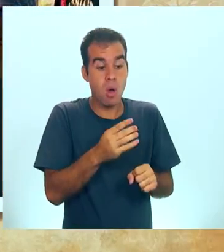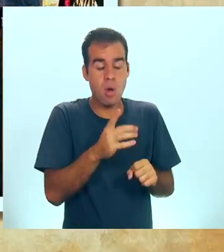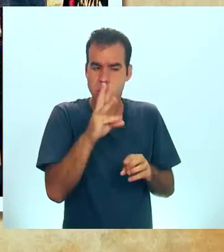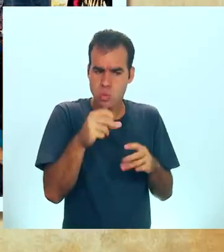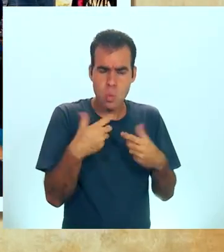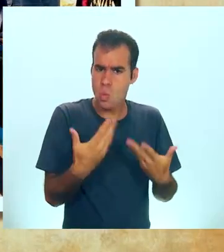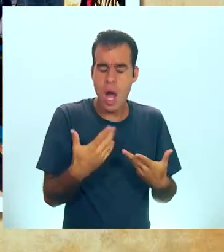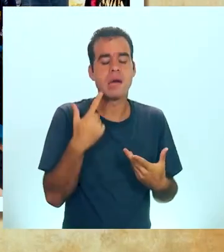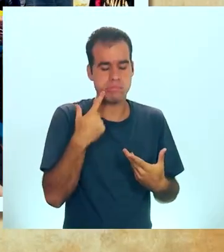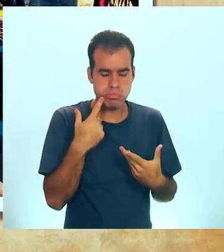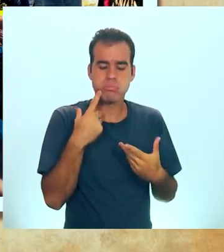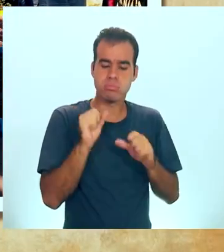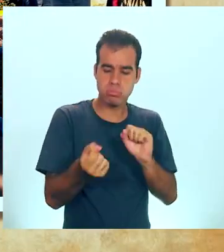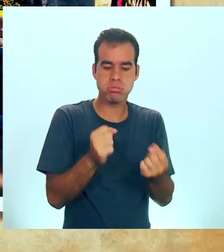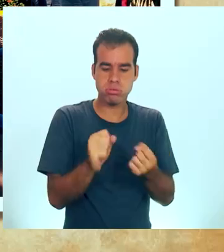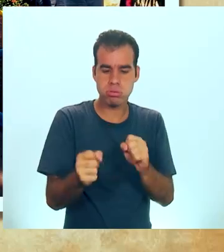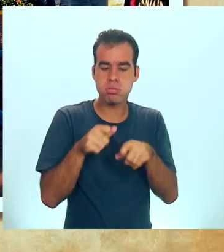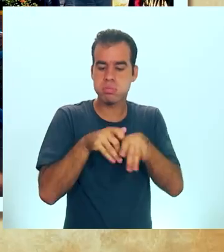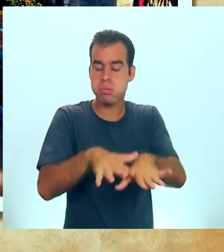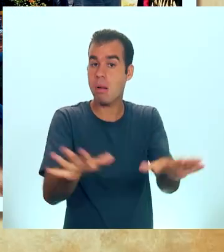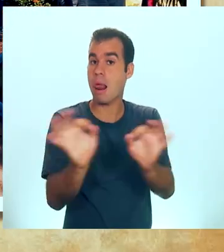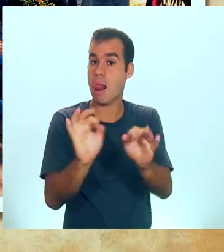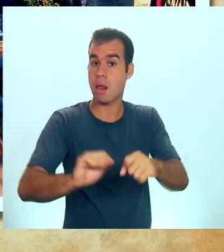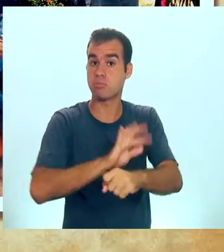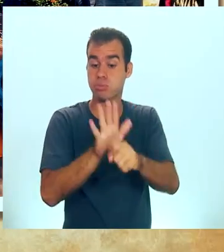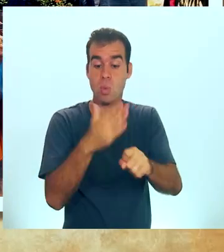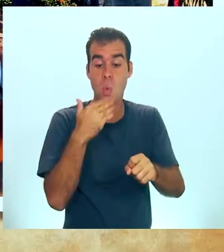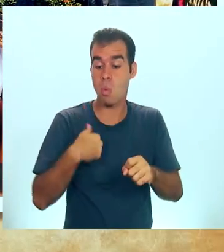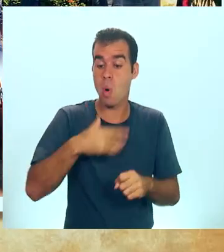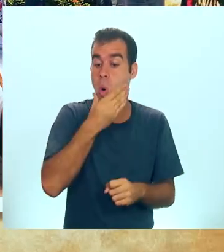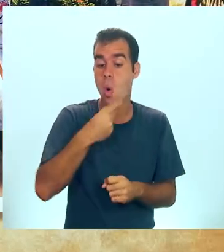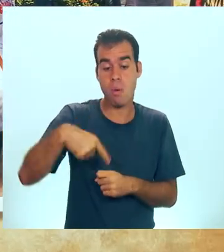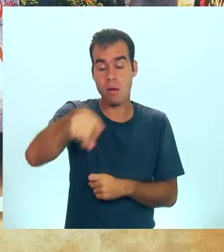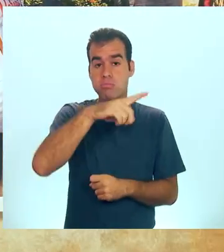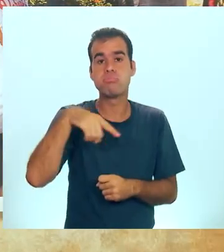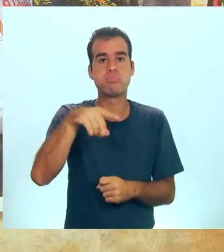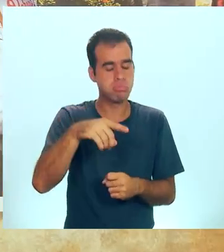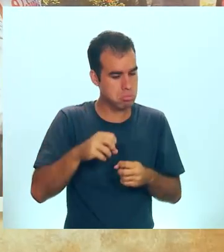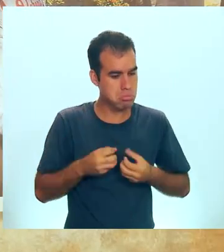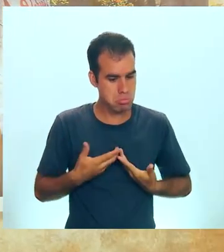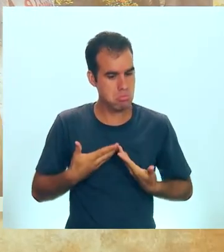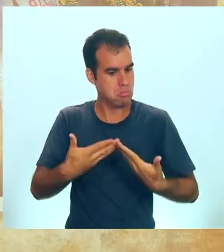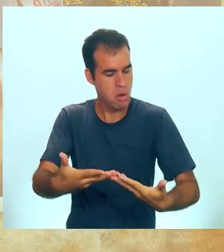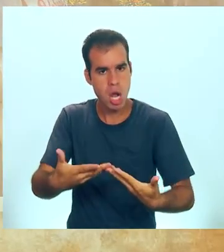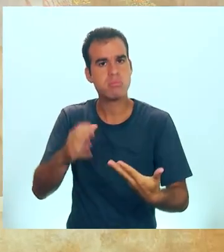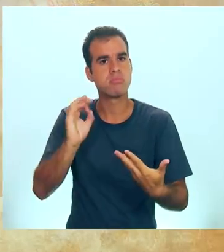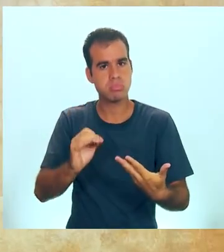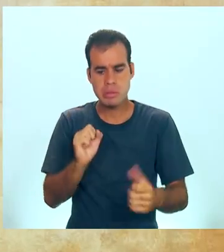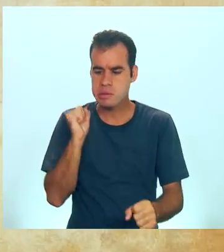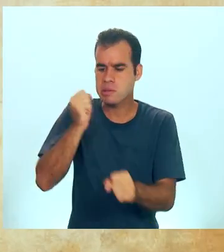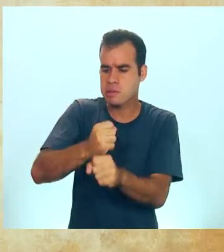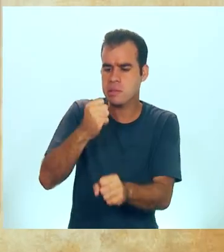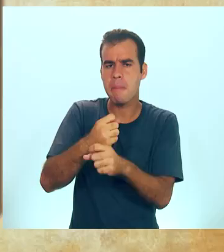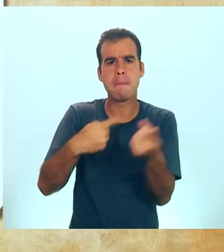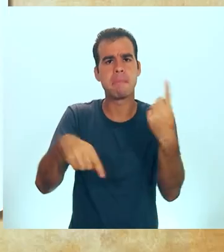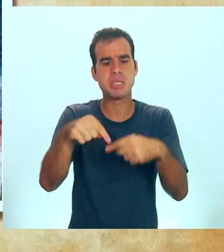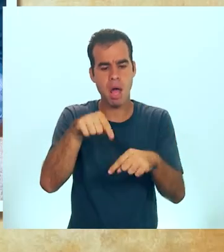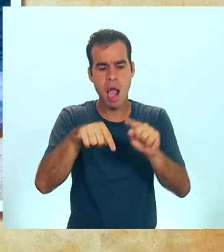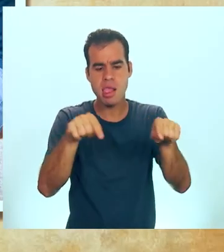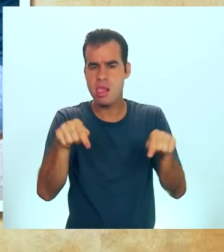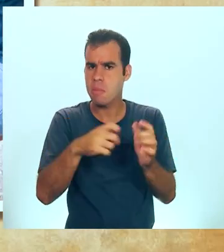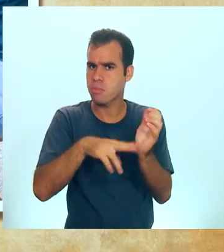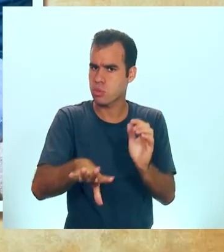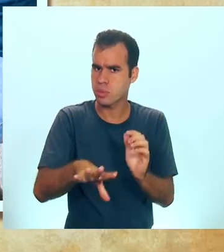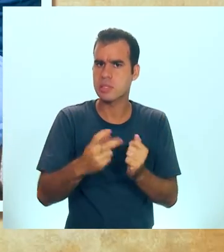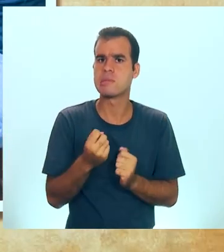han sabido dar una respuesta digna en este tiempo de enfrentamiento a la epidemia, cómo se han sabido implicar en las principales misiones del territorio, cómo han